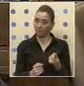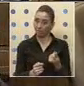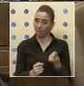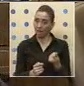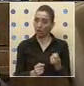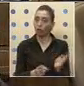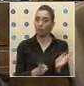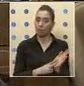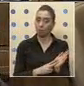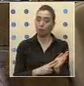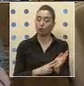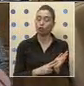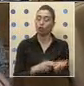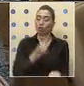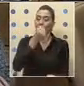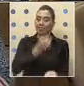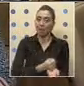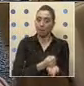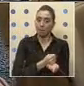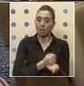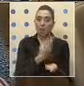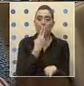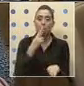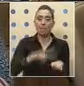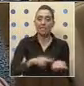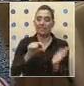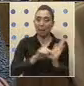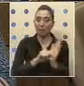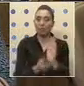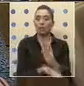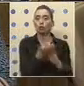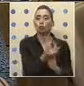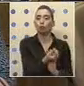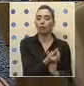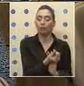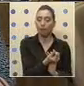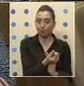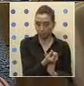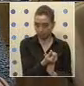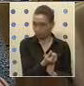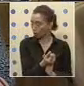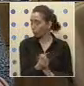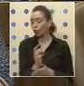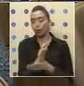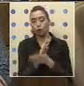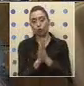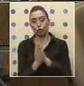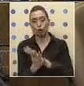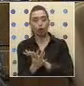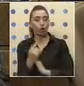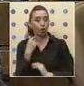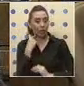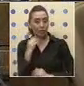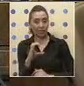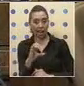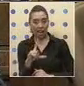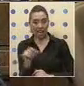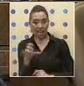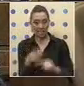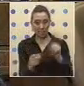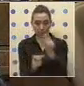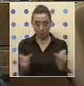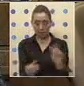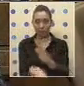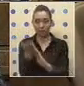del impuesto al timbre estampilla. Se va a aumentar todo aquello que afecta a la clase media. Es